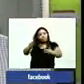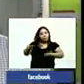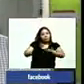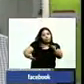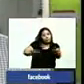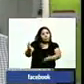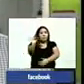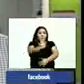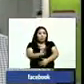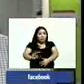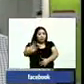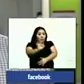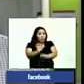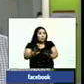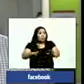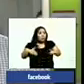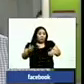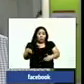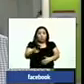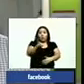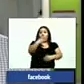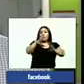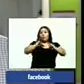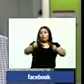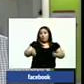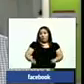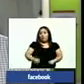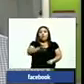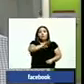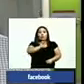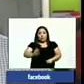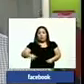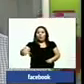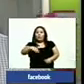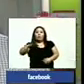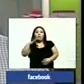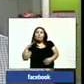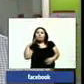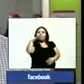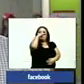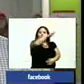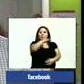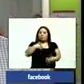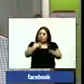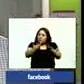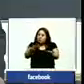de calidad que como el nuevo gobierno de El Salvador en el Aeropuerto Internacional de El Salvador les estamos brindando.